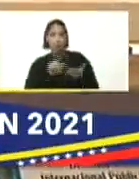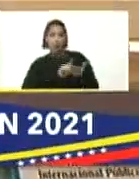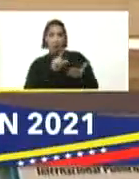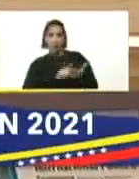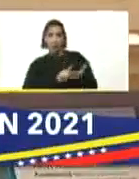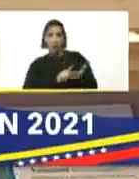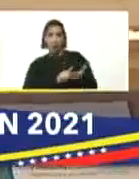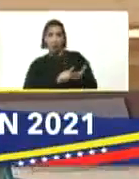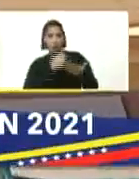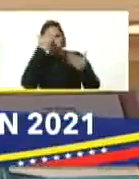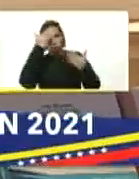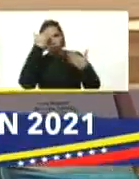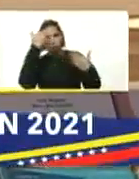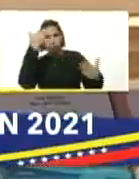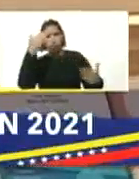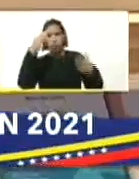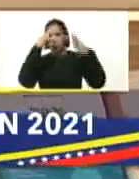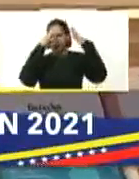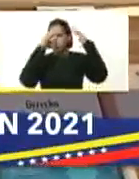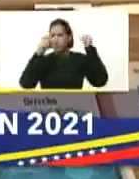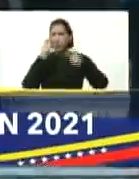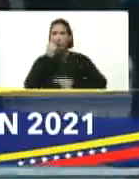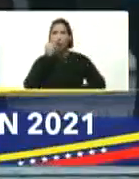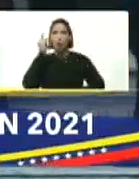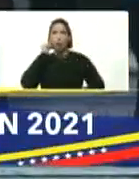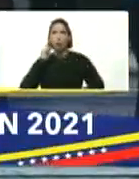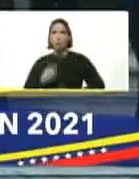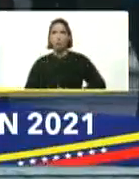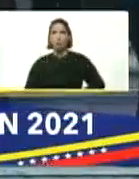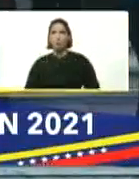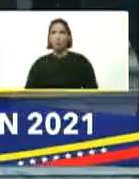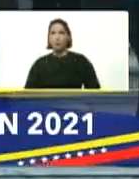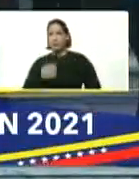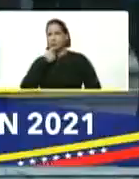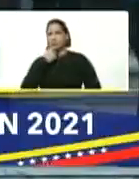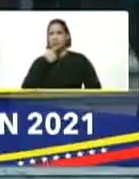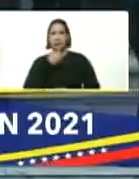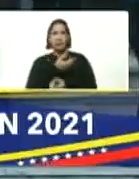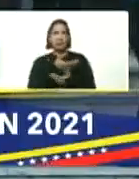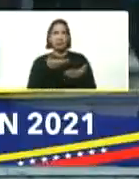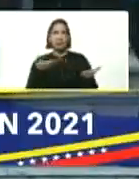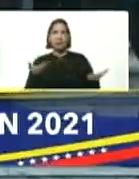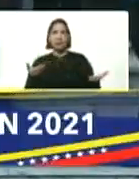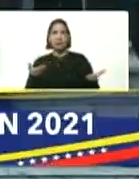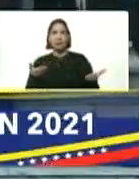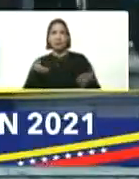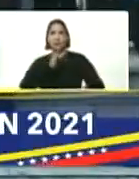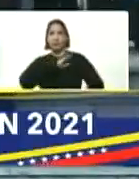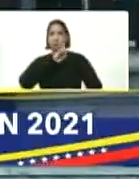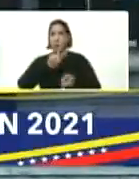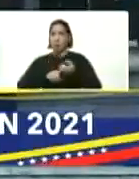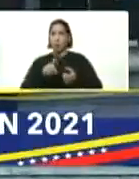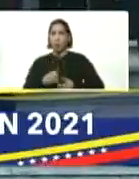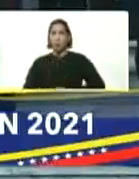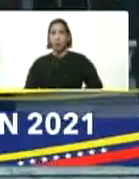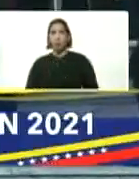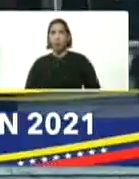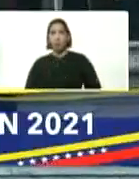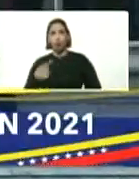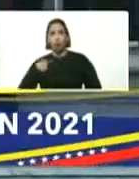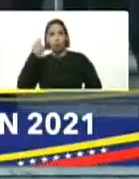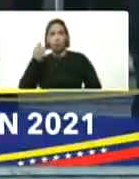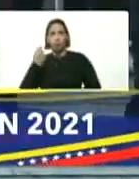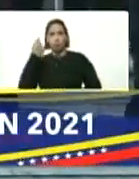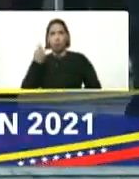libros? Saludos allá a los embajadores, embajadora. Qué bello, Dios mío, Silita. Yo fui diputado y